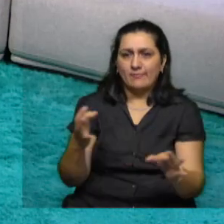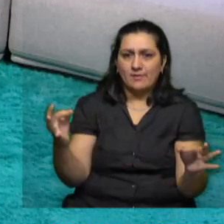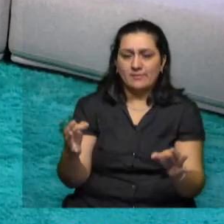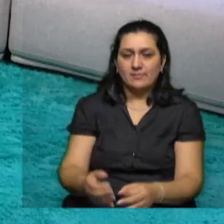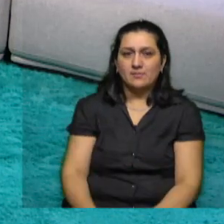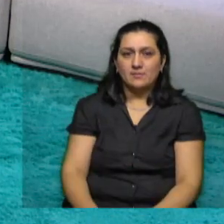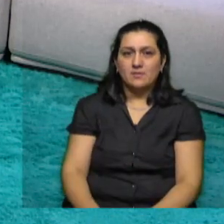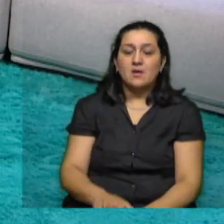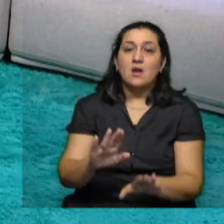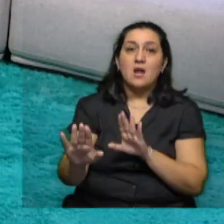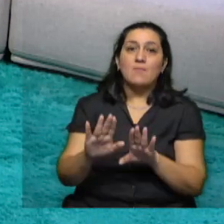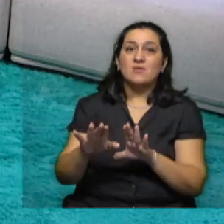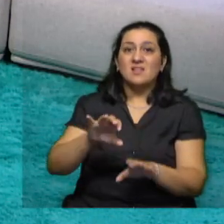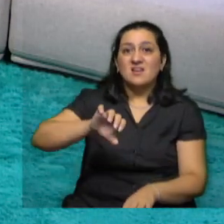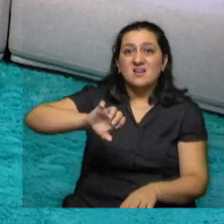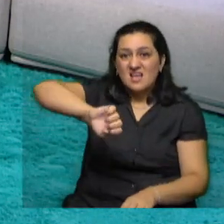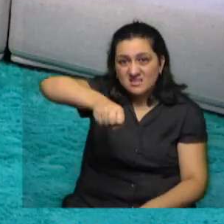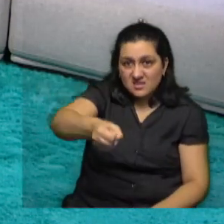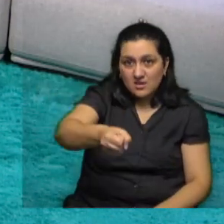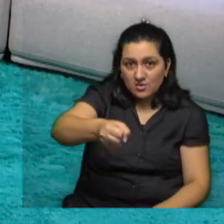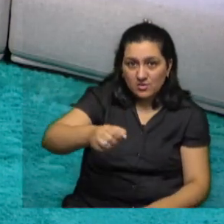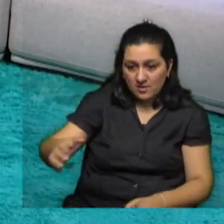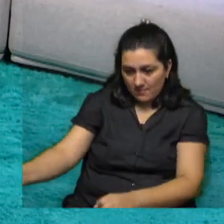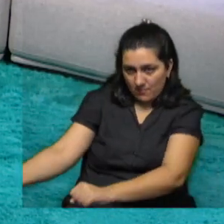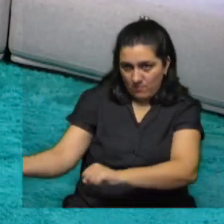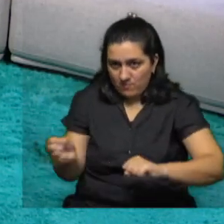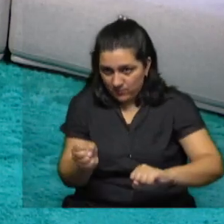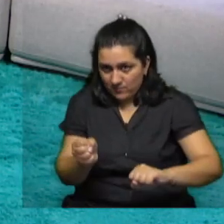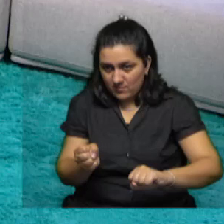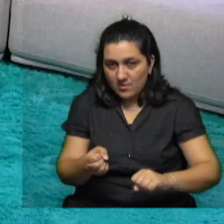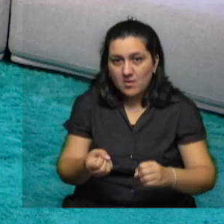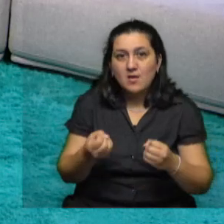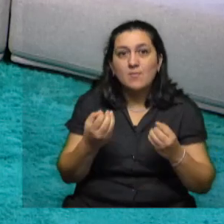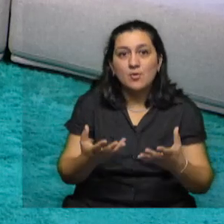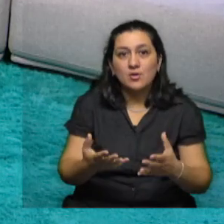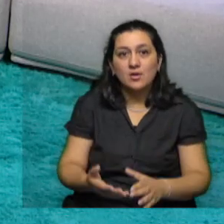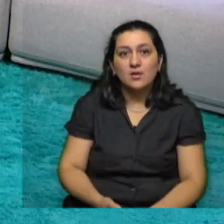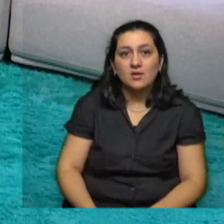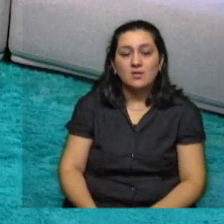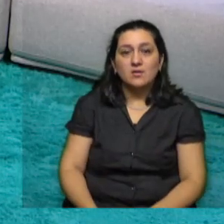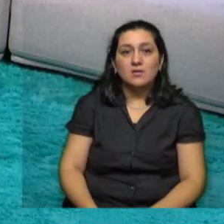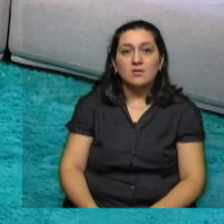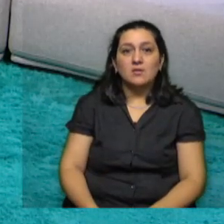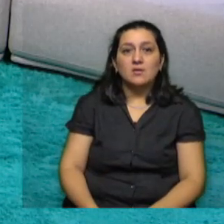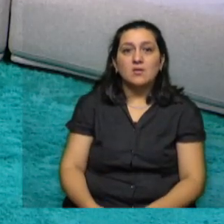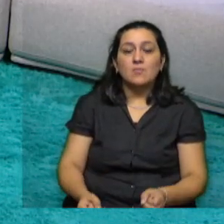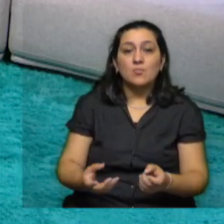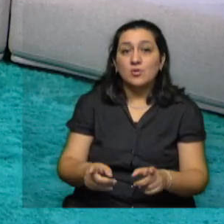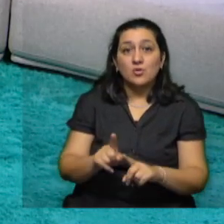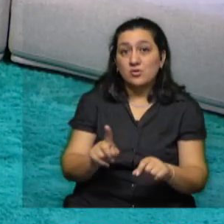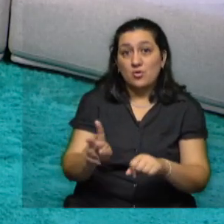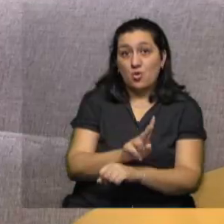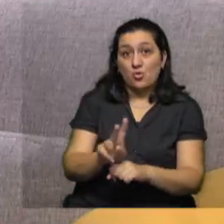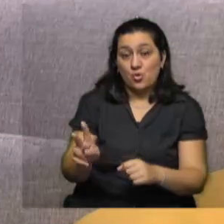la cierro y la tranco con un mueble. Bueno, pero porque la tenés ahí a la derecha. Lo hago. Porque no está bajo posición de control.